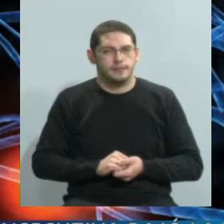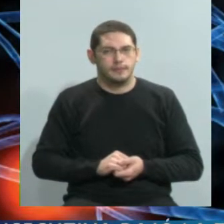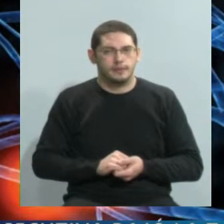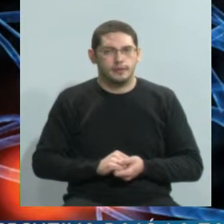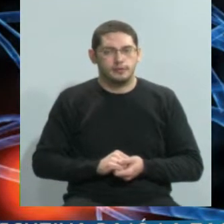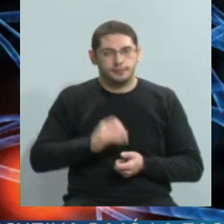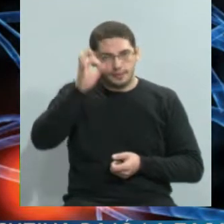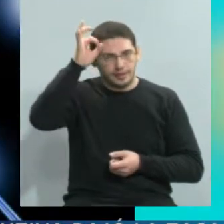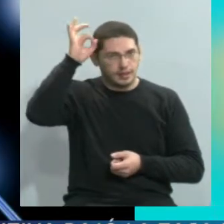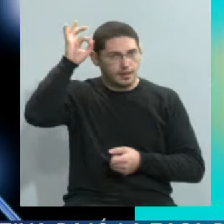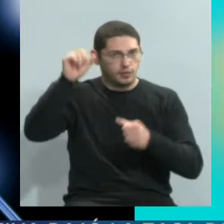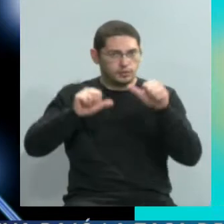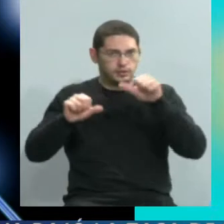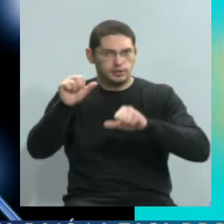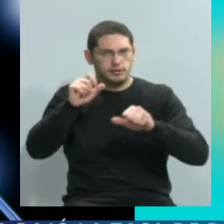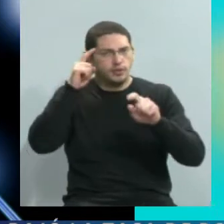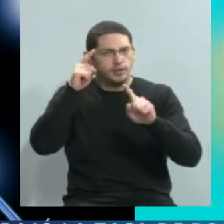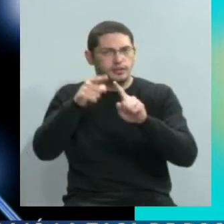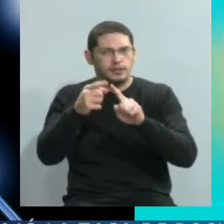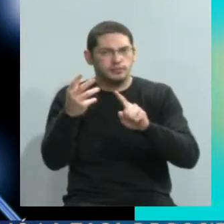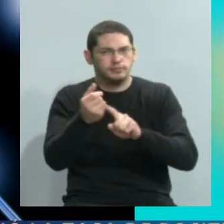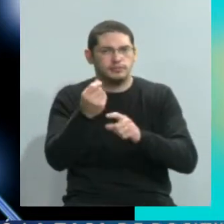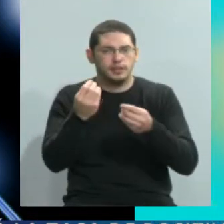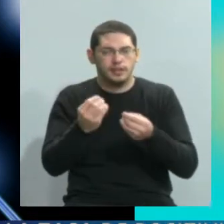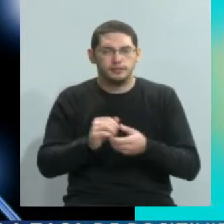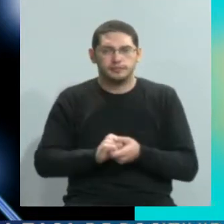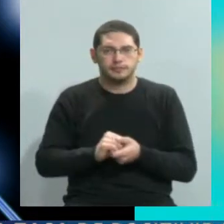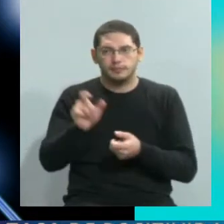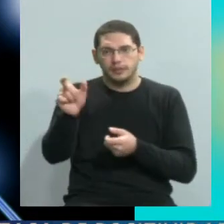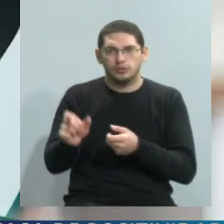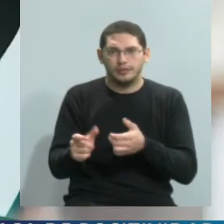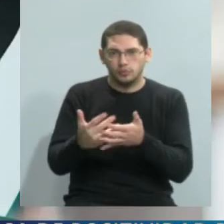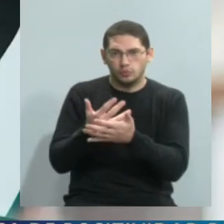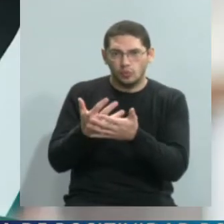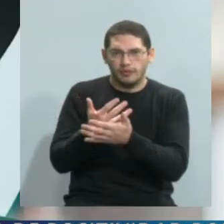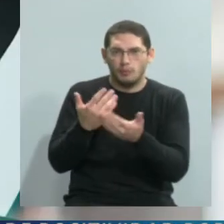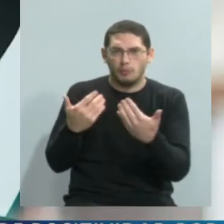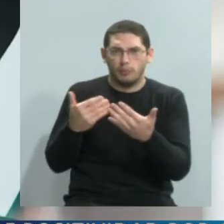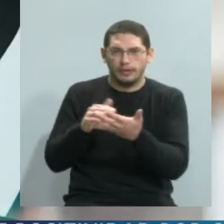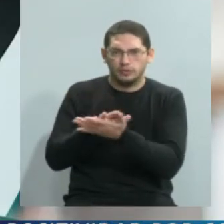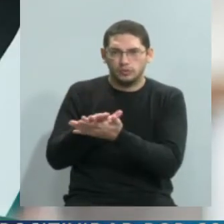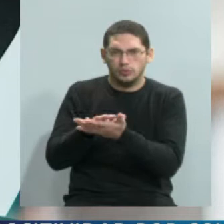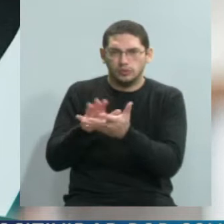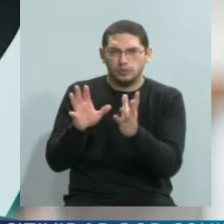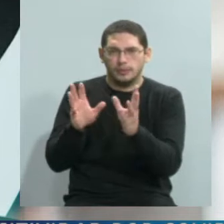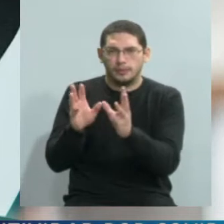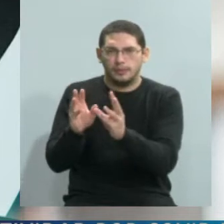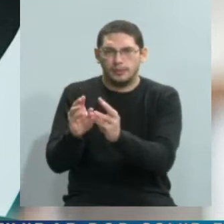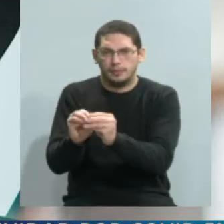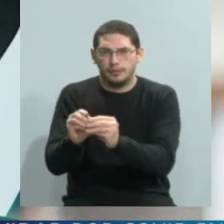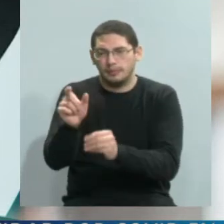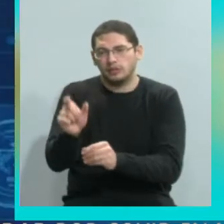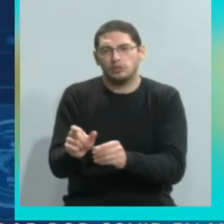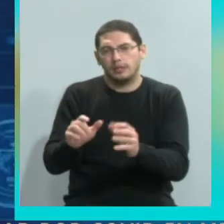Desde la neurociencia y se busca amenguar un poco la crisis que vive la sociedad en el mundo,